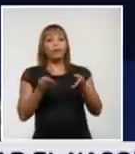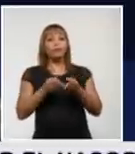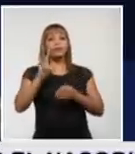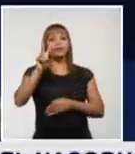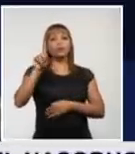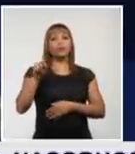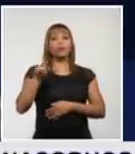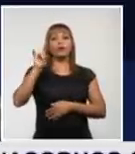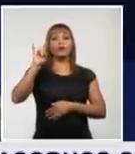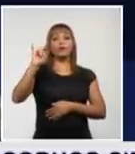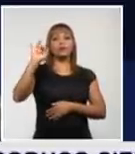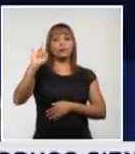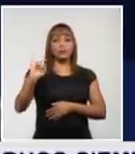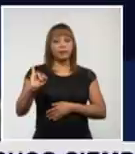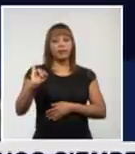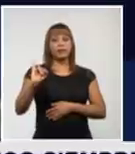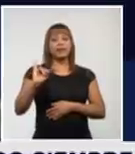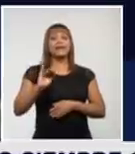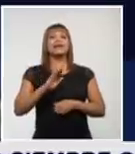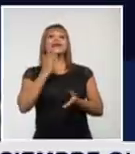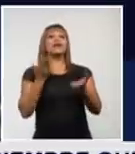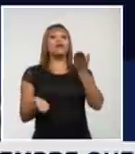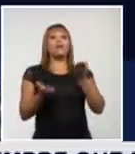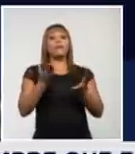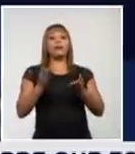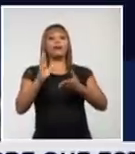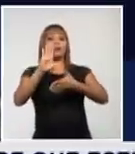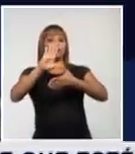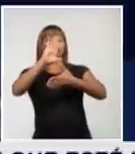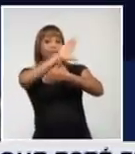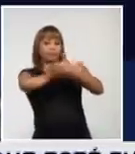2,96 y comparada con la región de las Américas